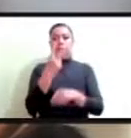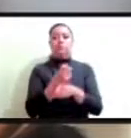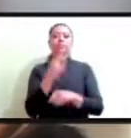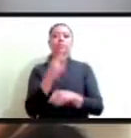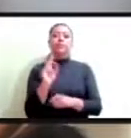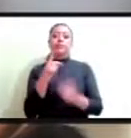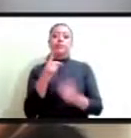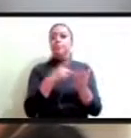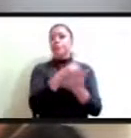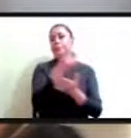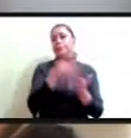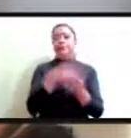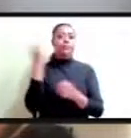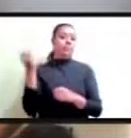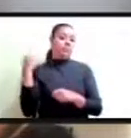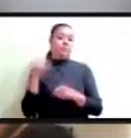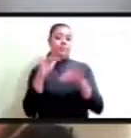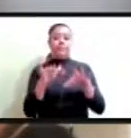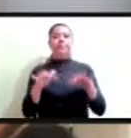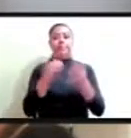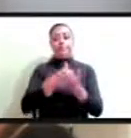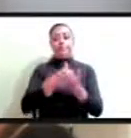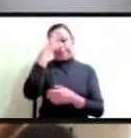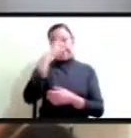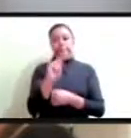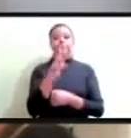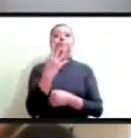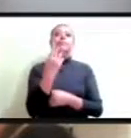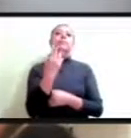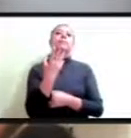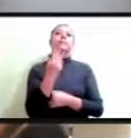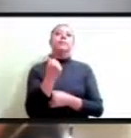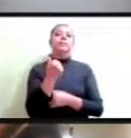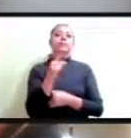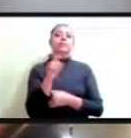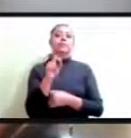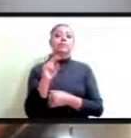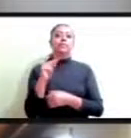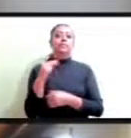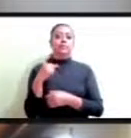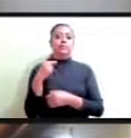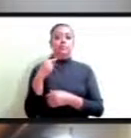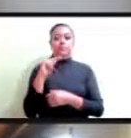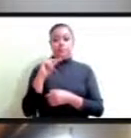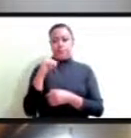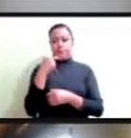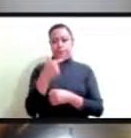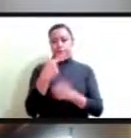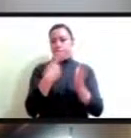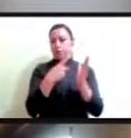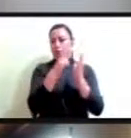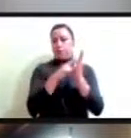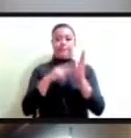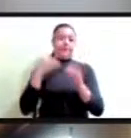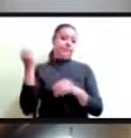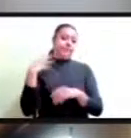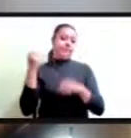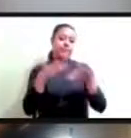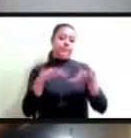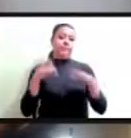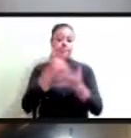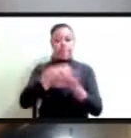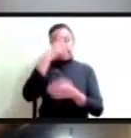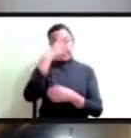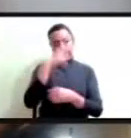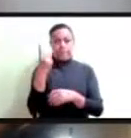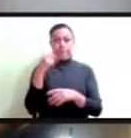la Ley Orgánica y 84, 85, 86 y 187 del Reglamento, ambos del Congreso de la Ciudad de México,